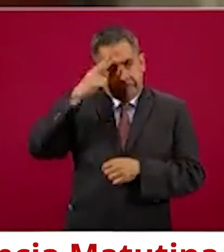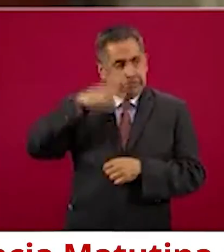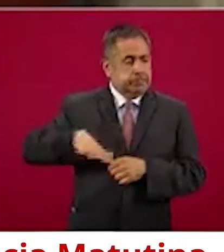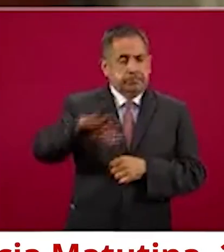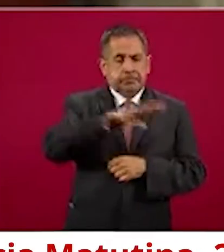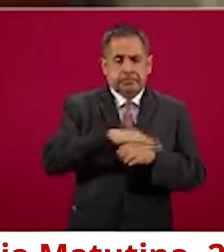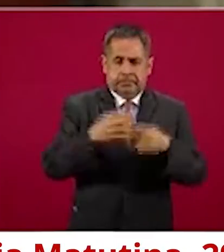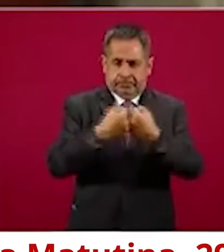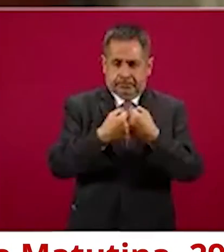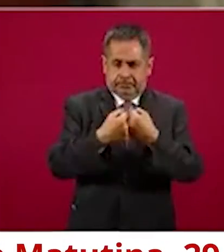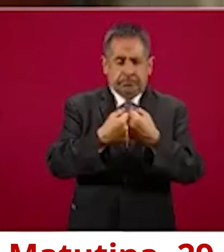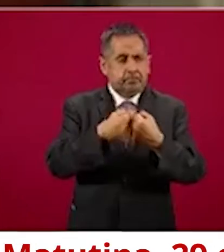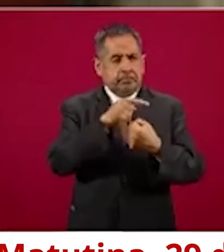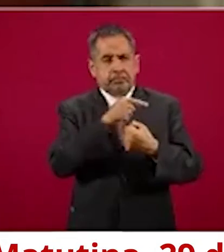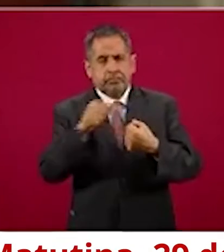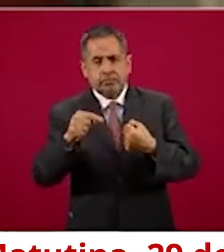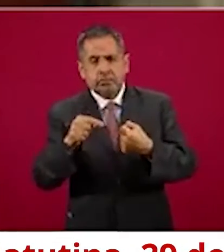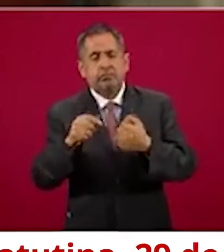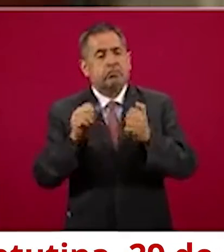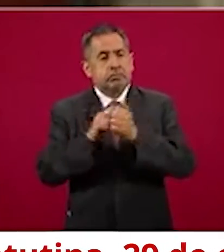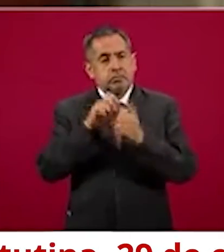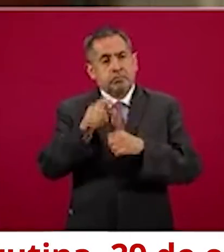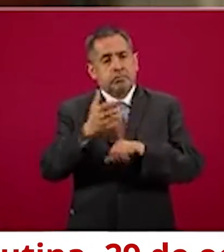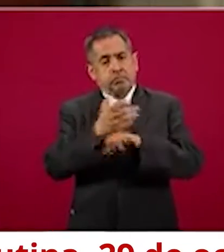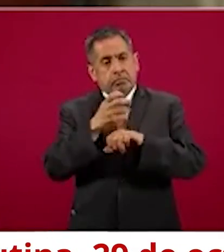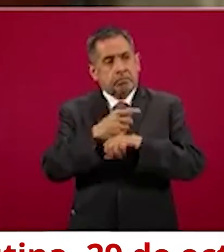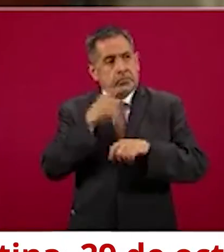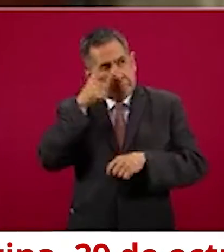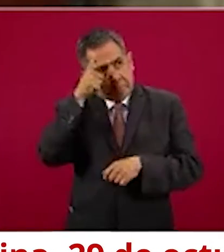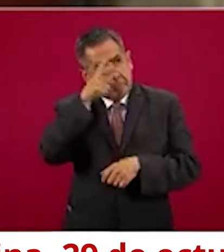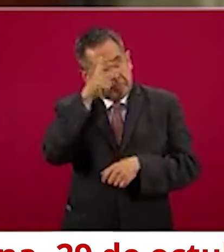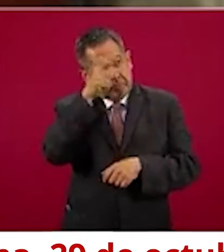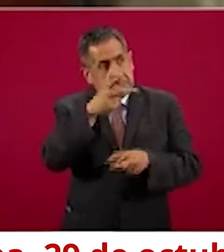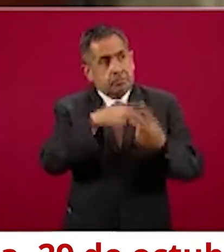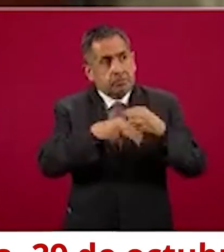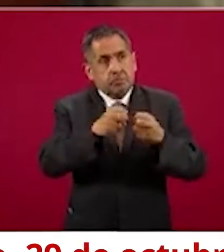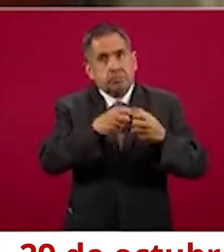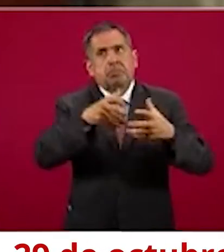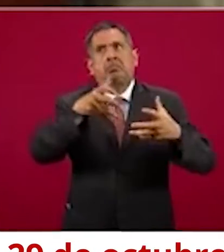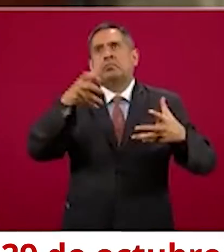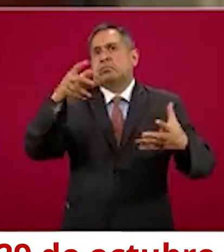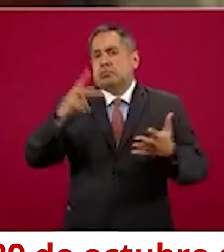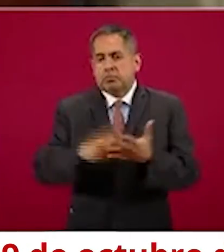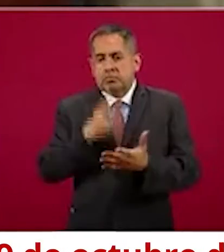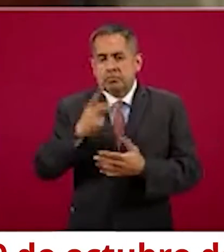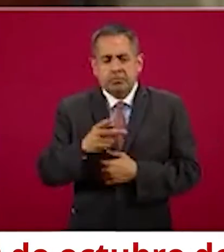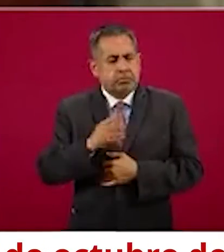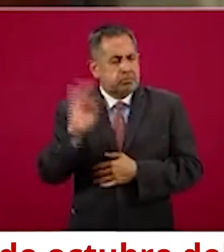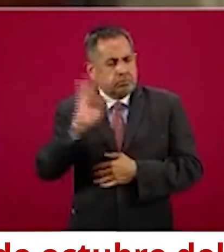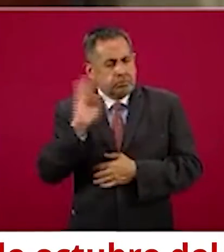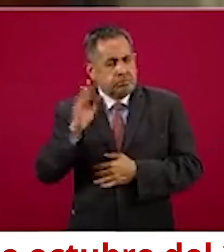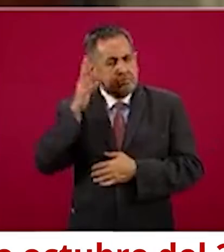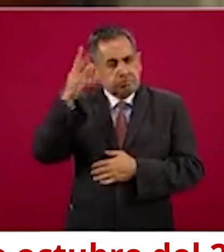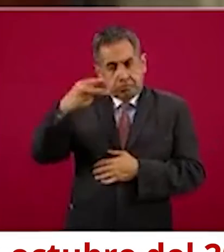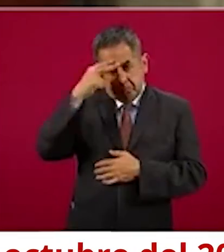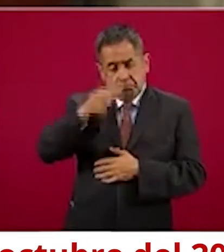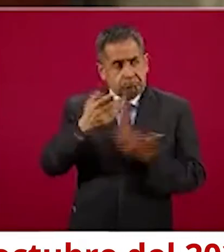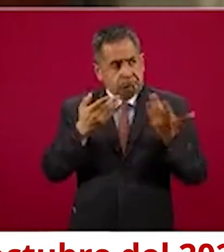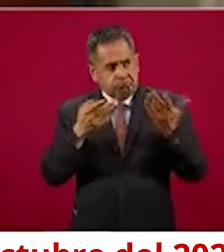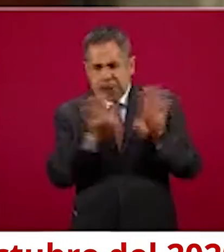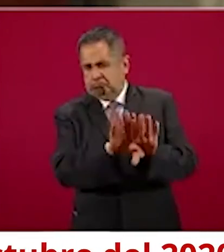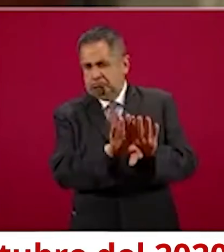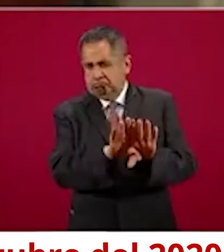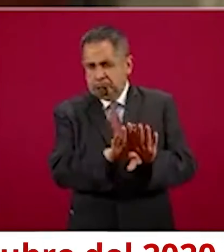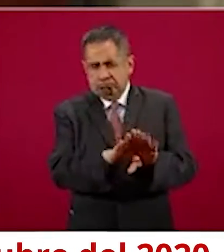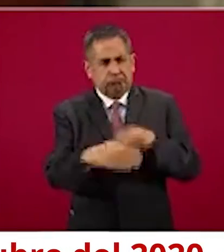todo fronterizos, y de Estados Unidos que ya se está dando también, ¿qué tan probable sería que México tomara también esta acción